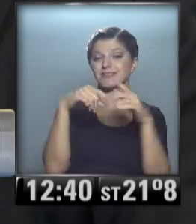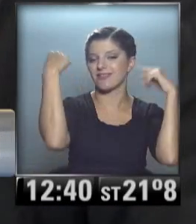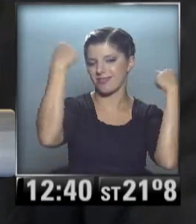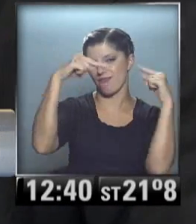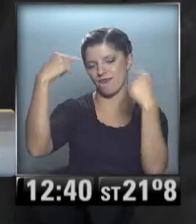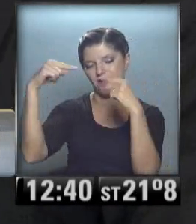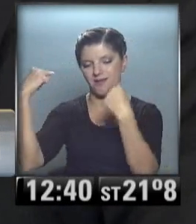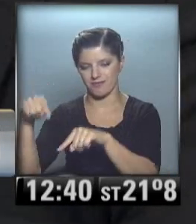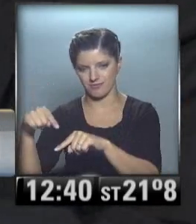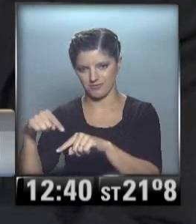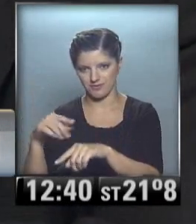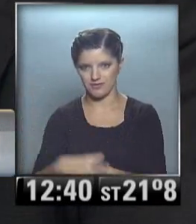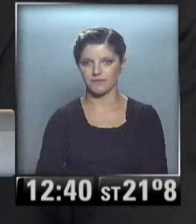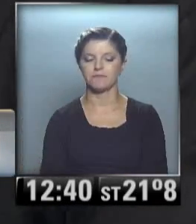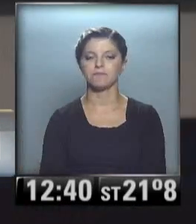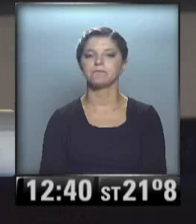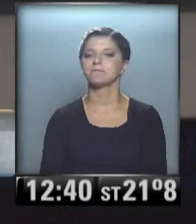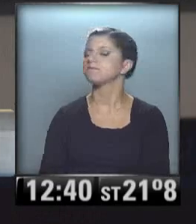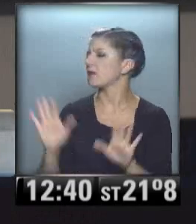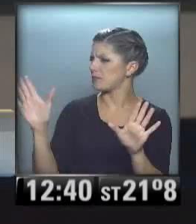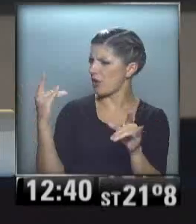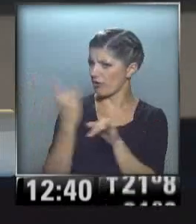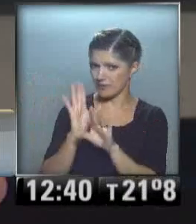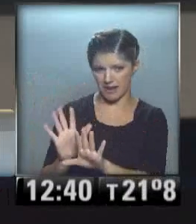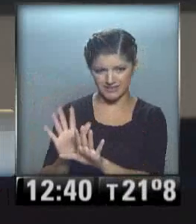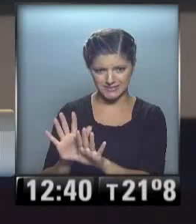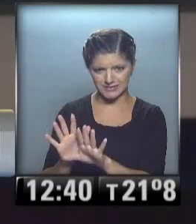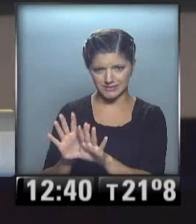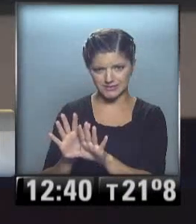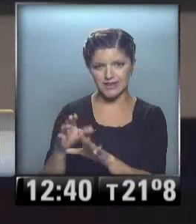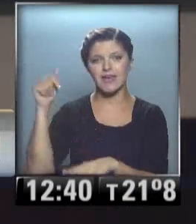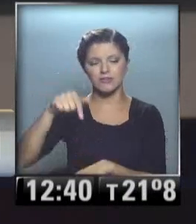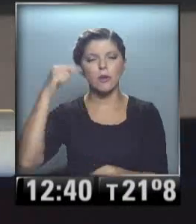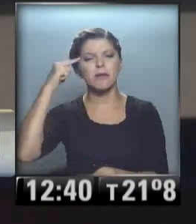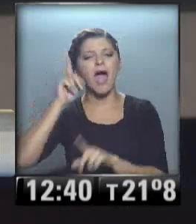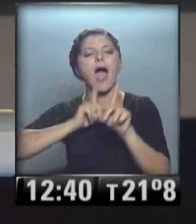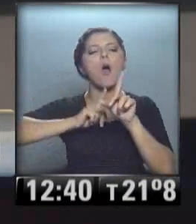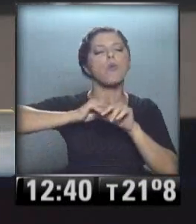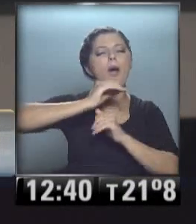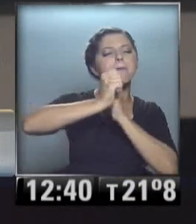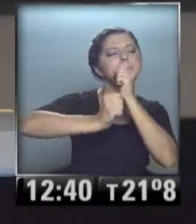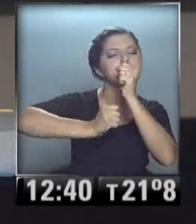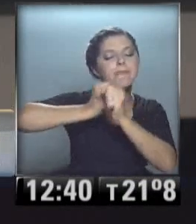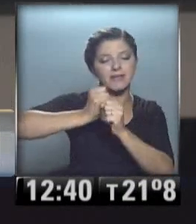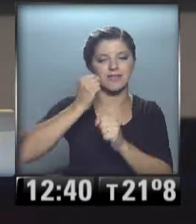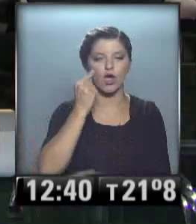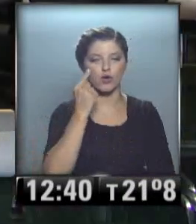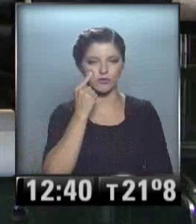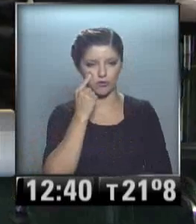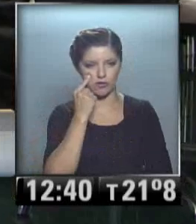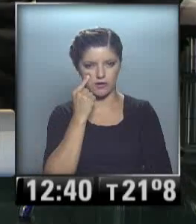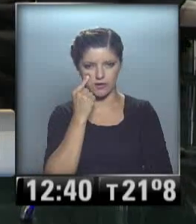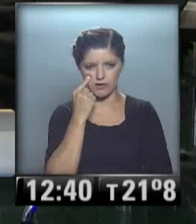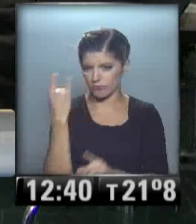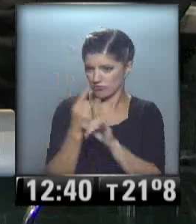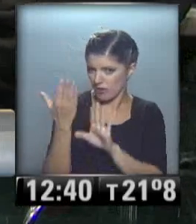en el resto, en el mundo periférico, digamos. Pero no fue siempre así el tema de este rol de algunas empresas que son las que marcan el camino de